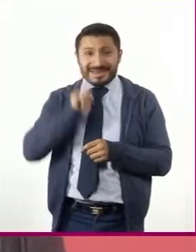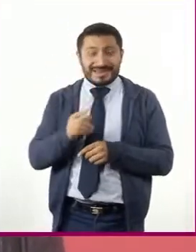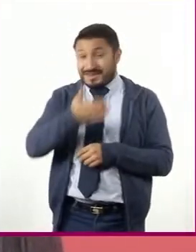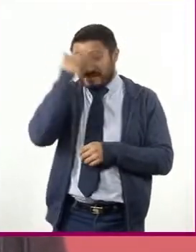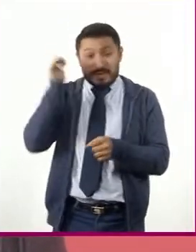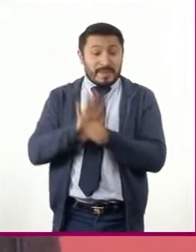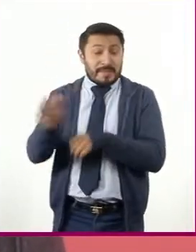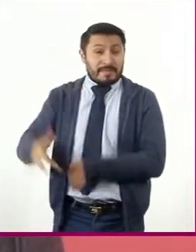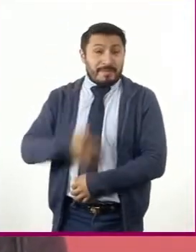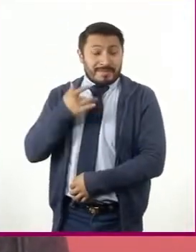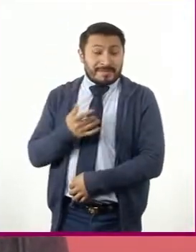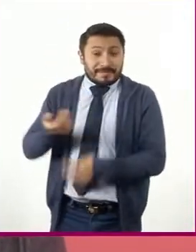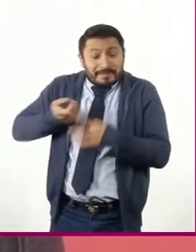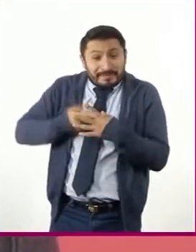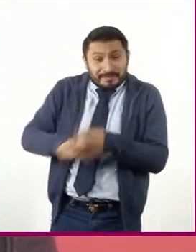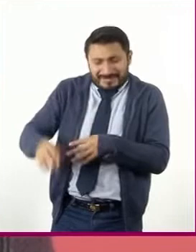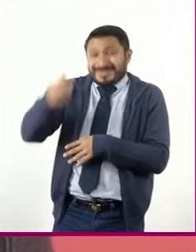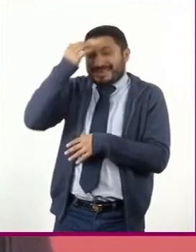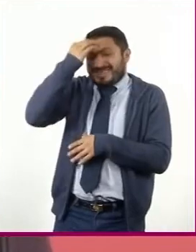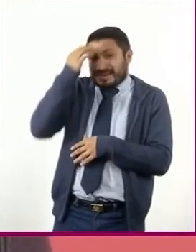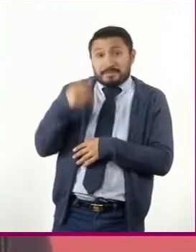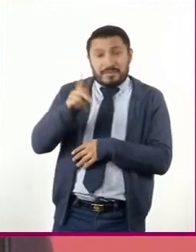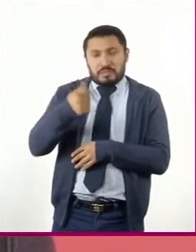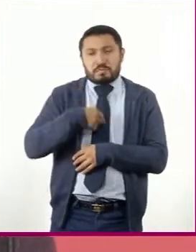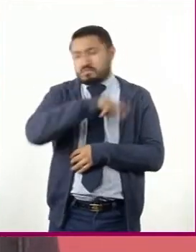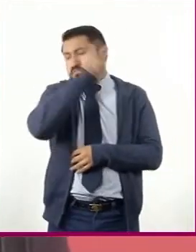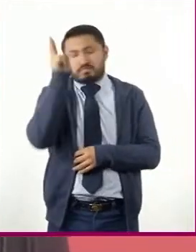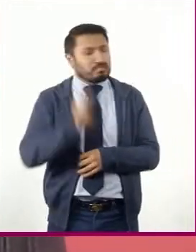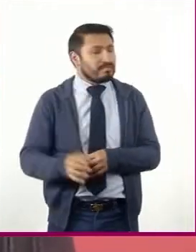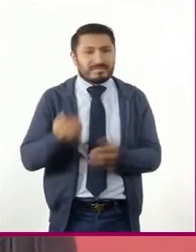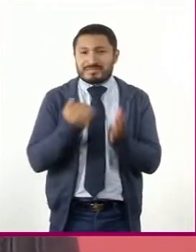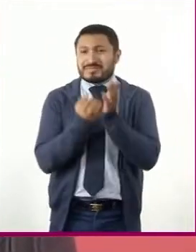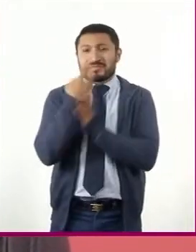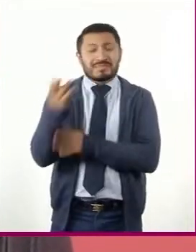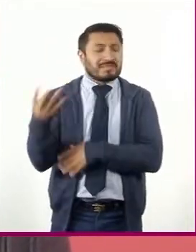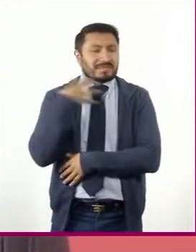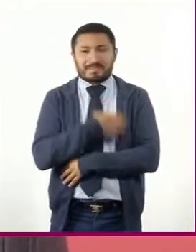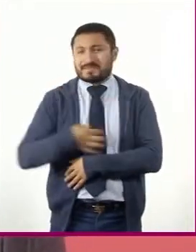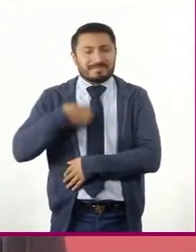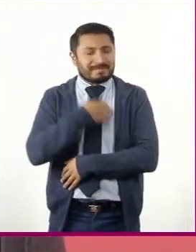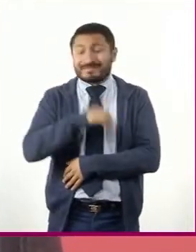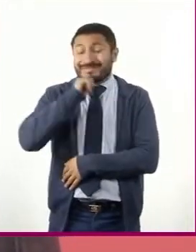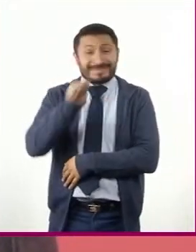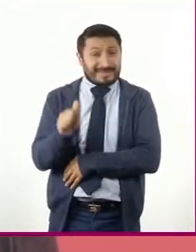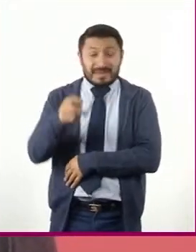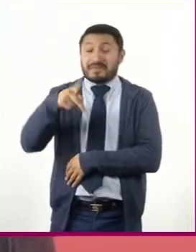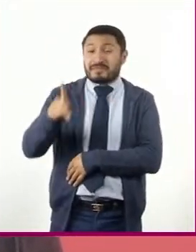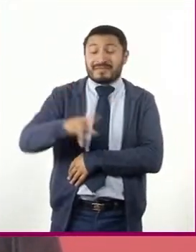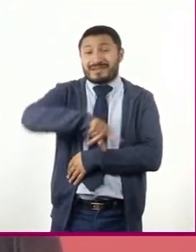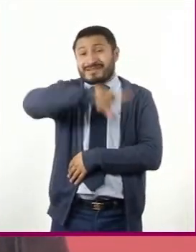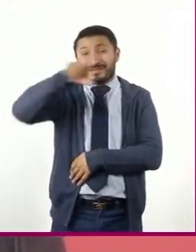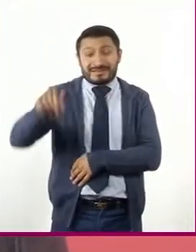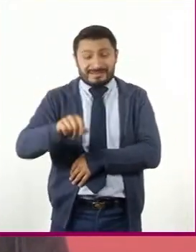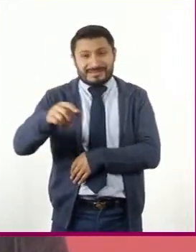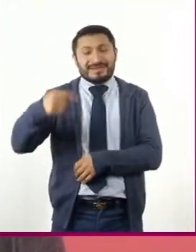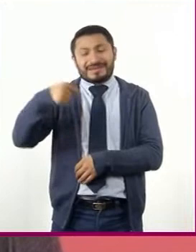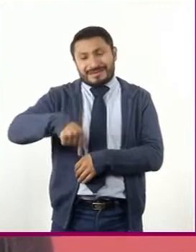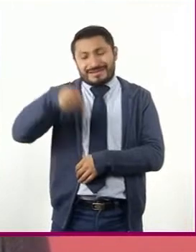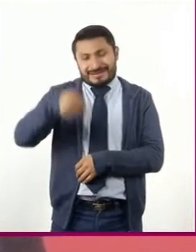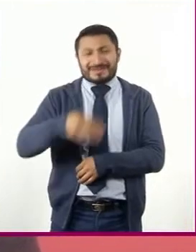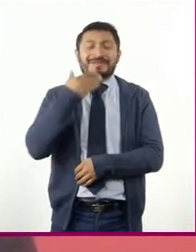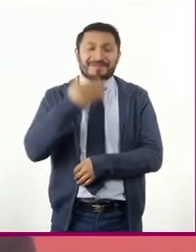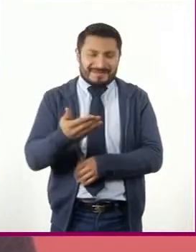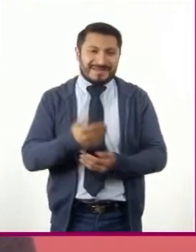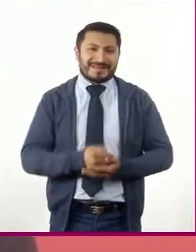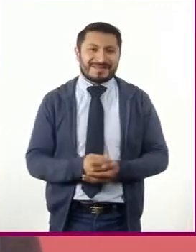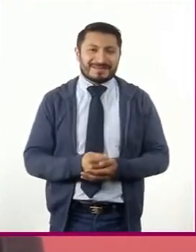sintió al principio de saberlo, mas yo nunca mayor contentamiento recibí, aunque después acá lo he pagado bien.